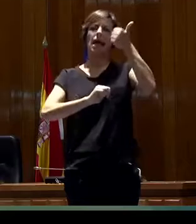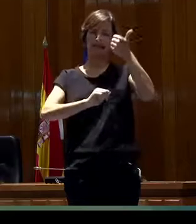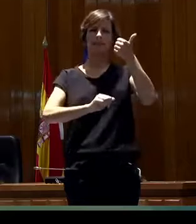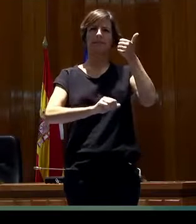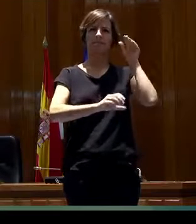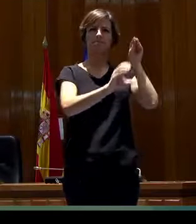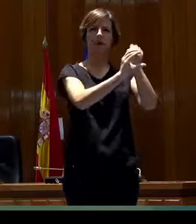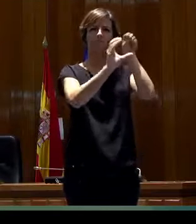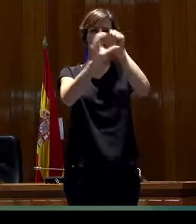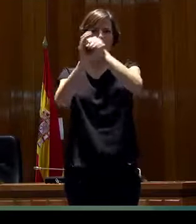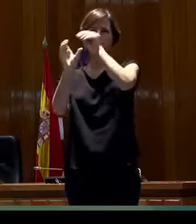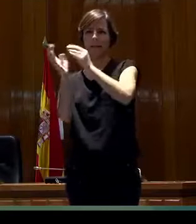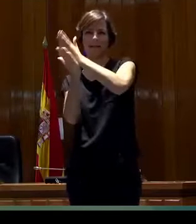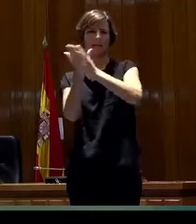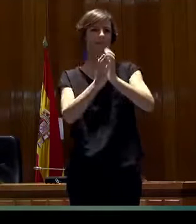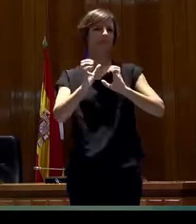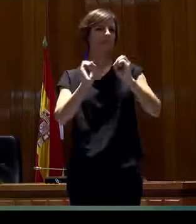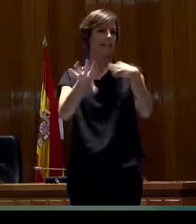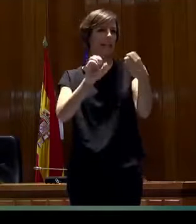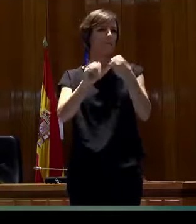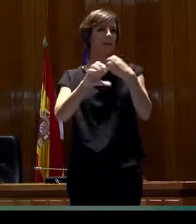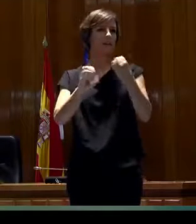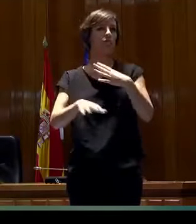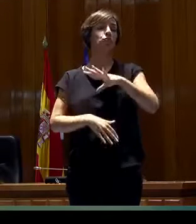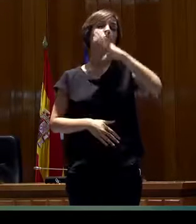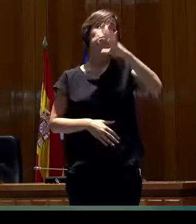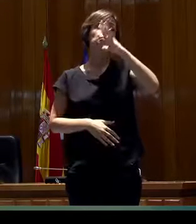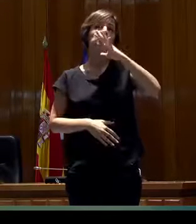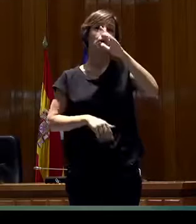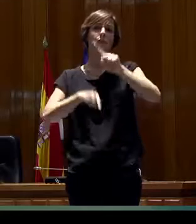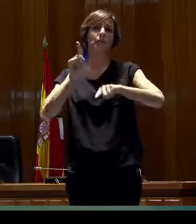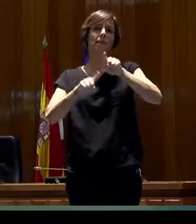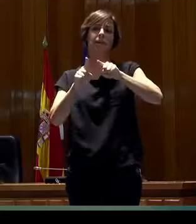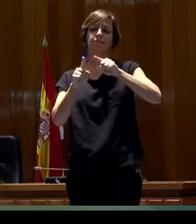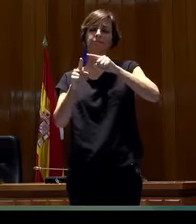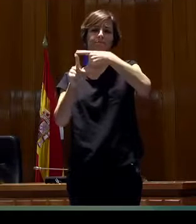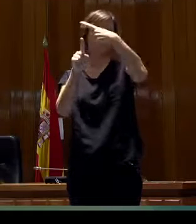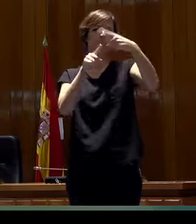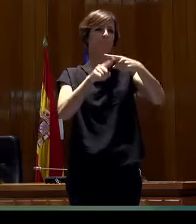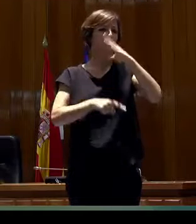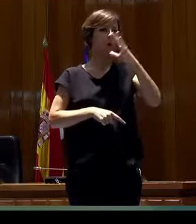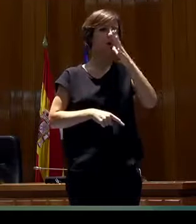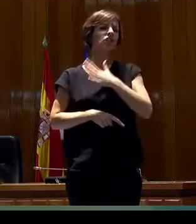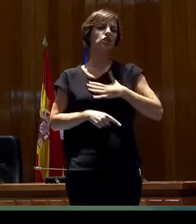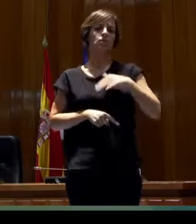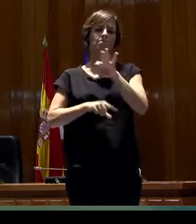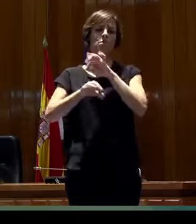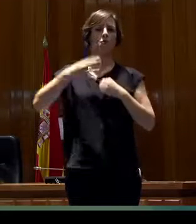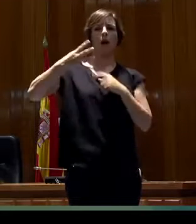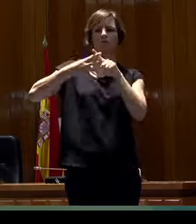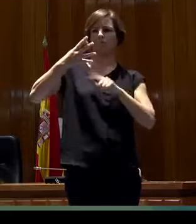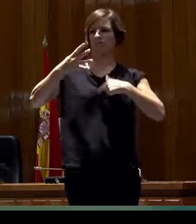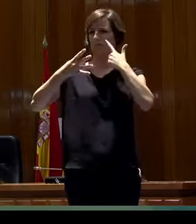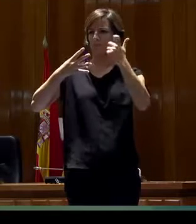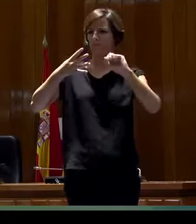en estos medios telemáticos, favorecidos por diversos factores, de los cuales yo quiero destacar 4. Por